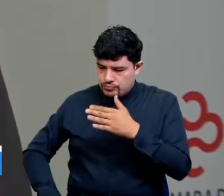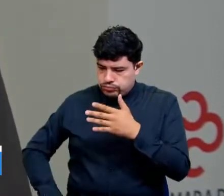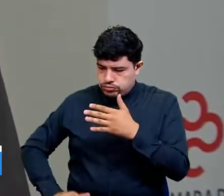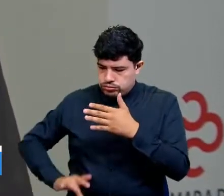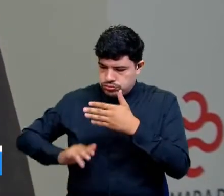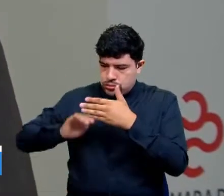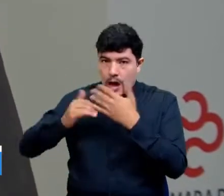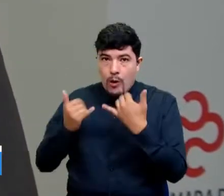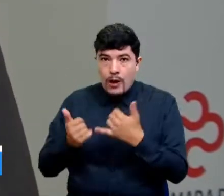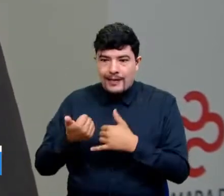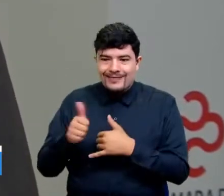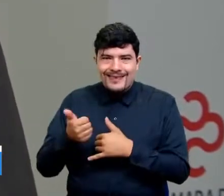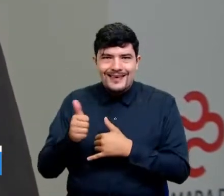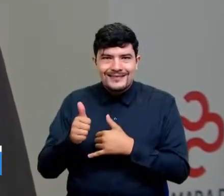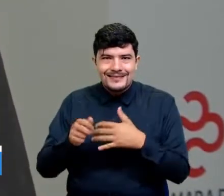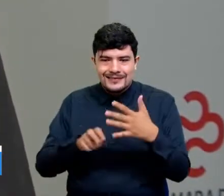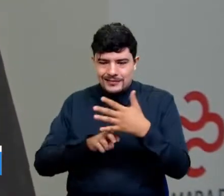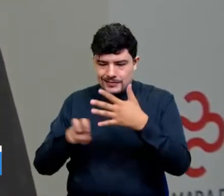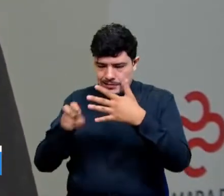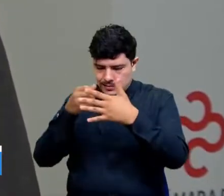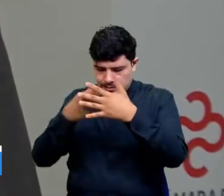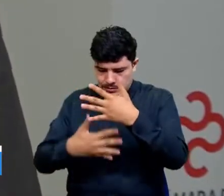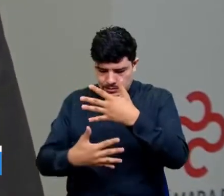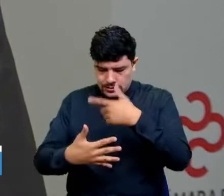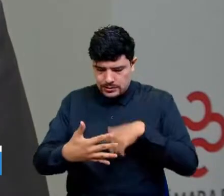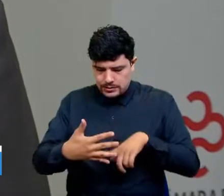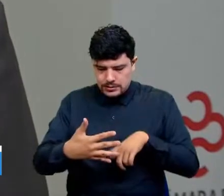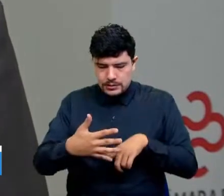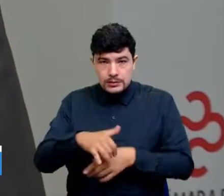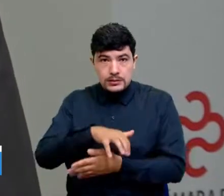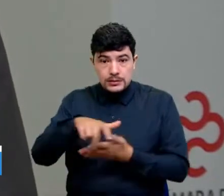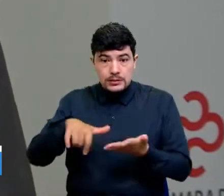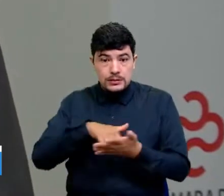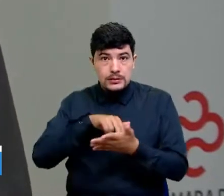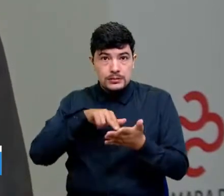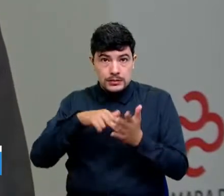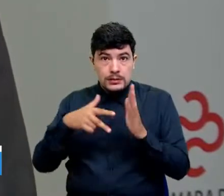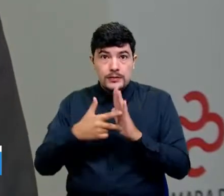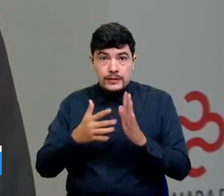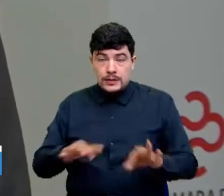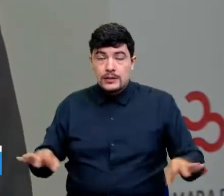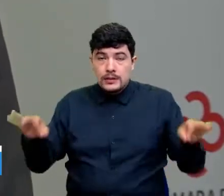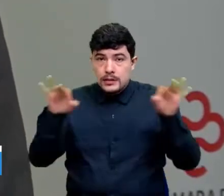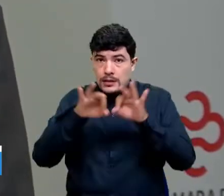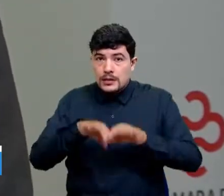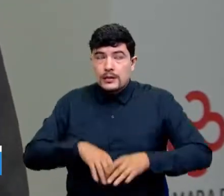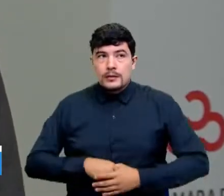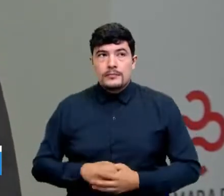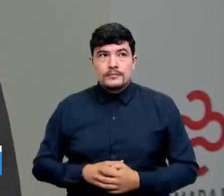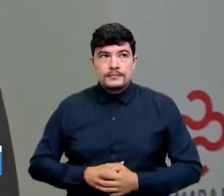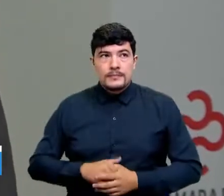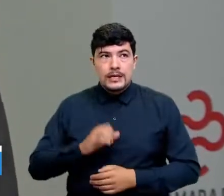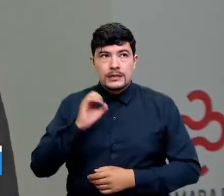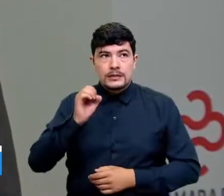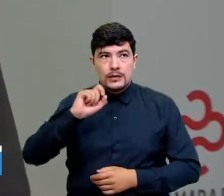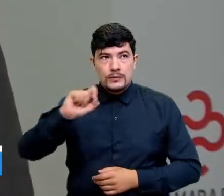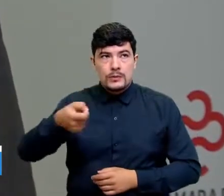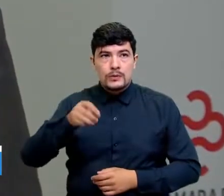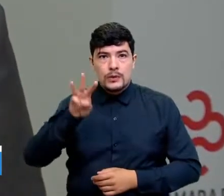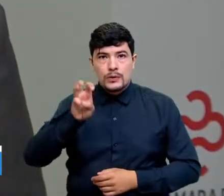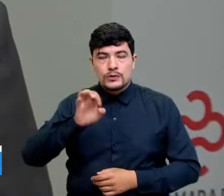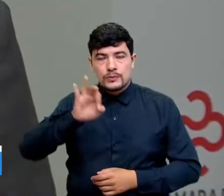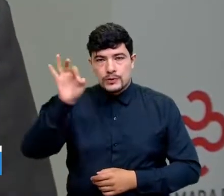número 10. Y eso a todas luces es importante. Una participación que fue alrededor del 0.8%